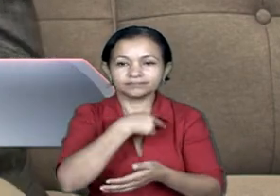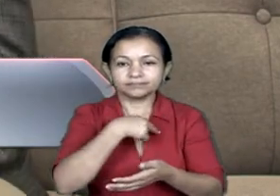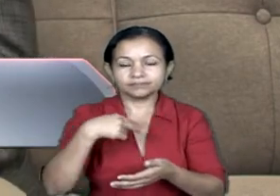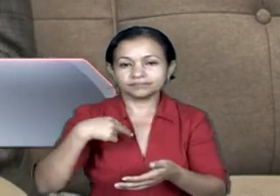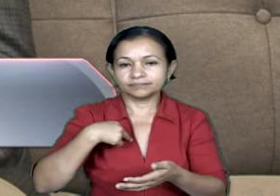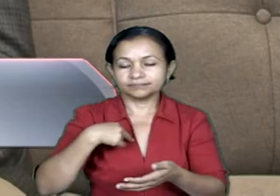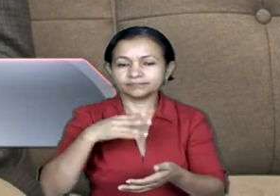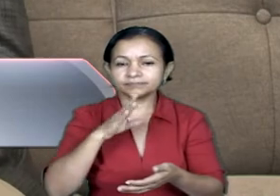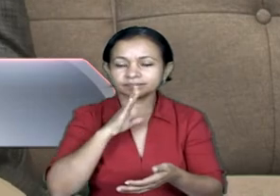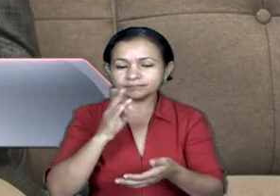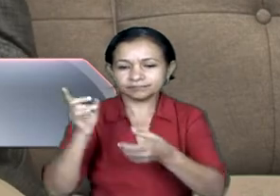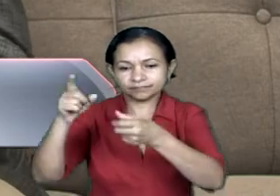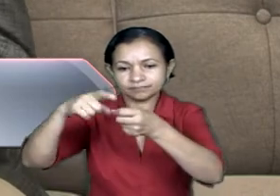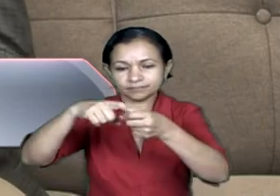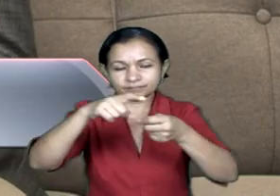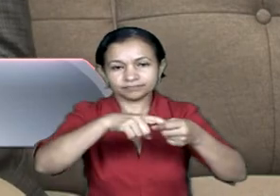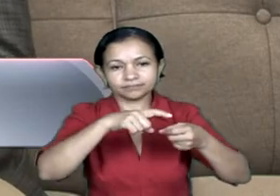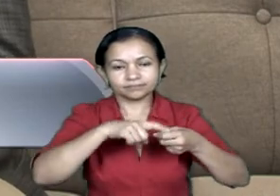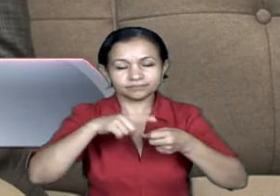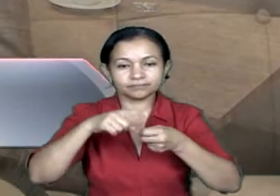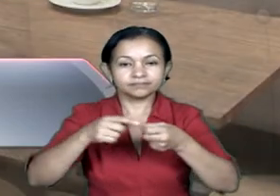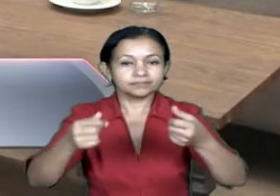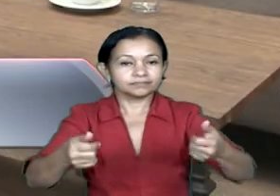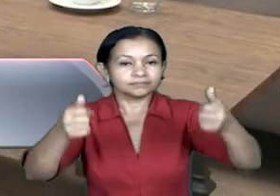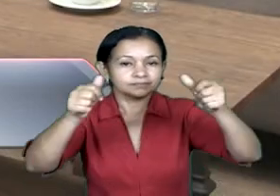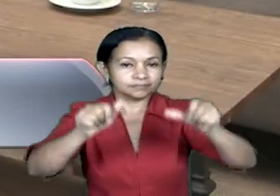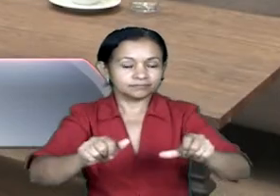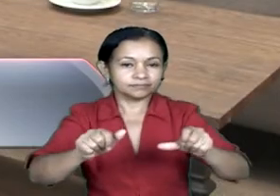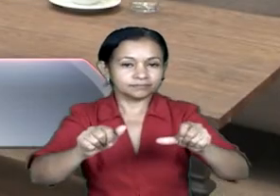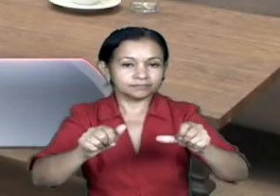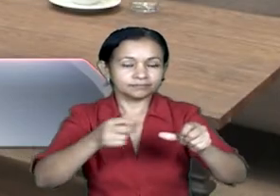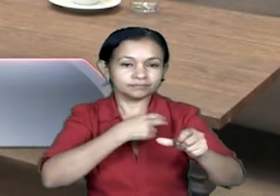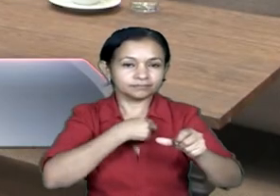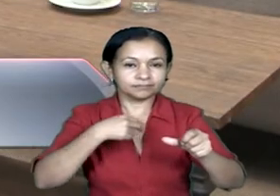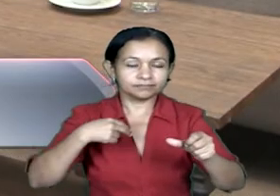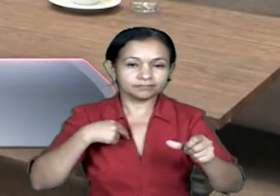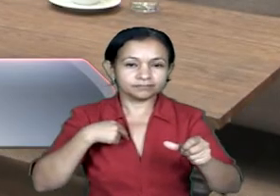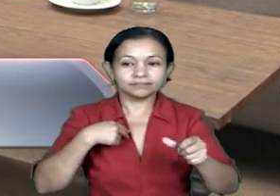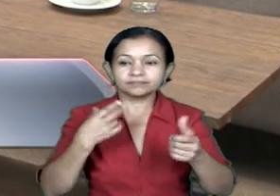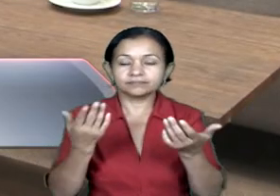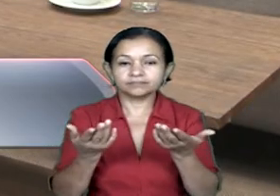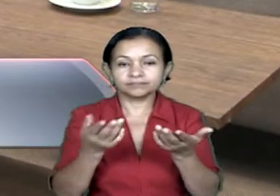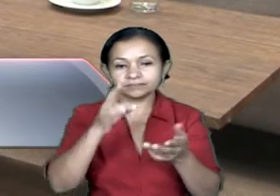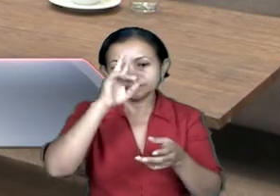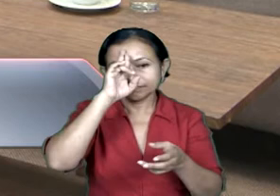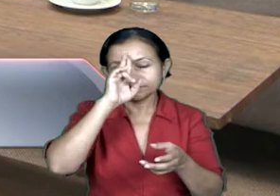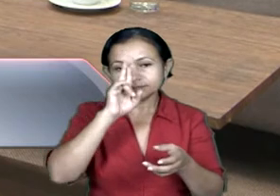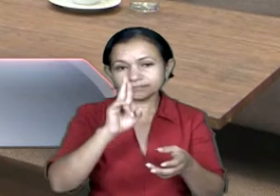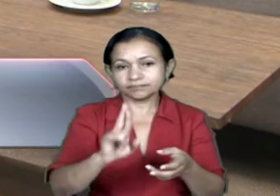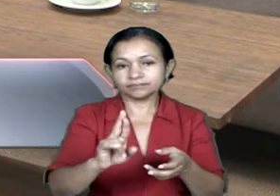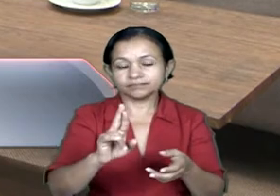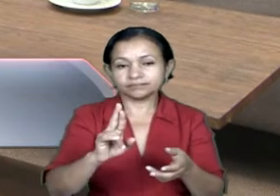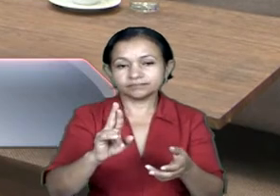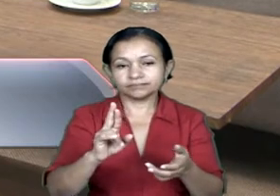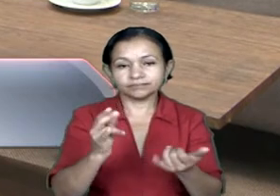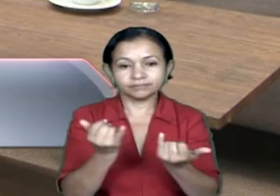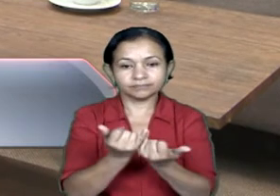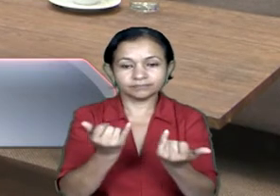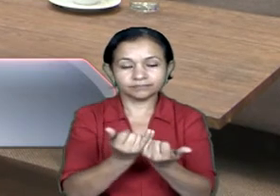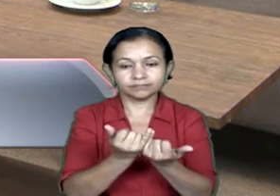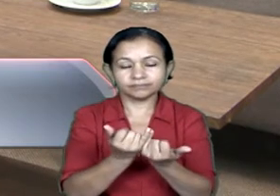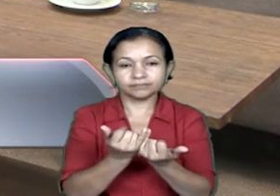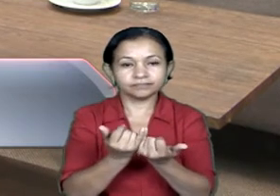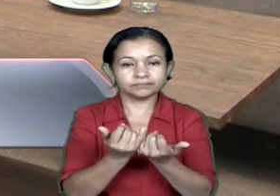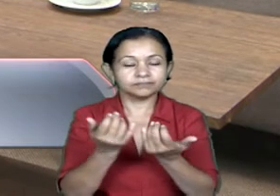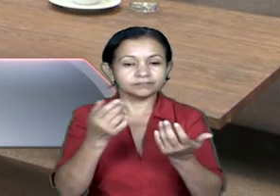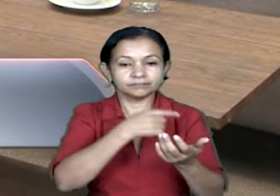estamos coordinando los detalles de un convenio. Eso se encarga de los nefrólogos